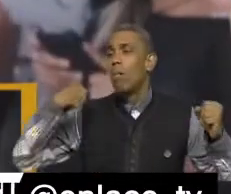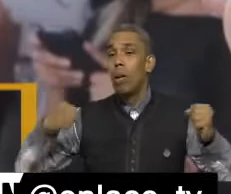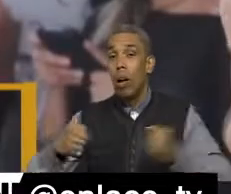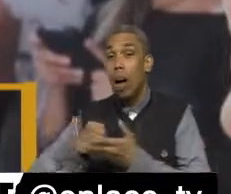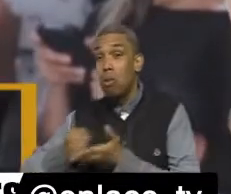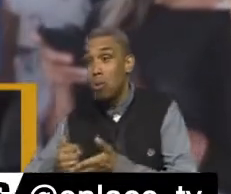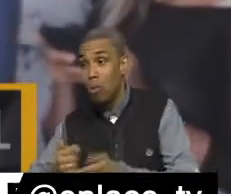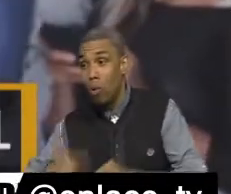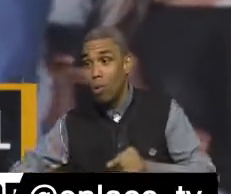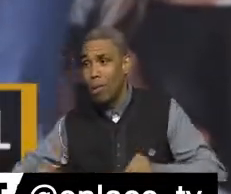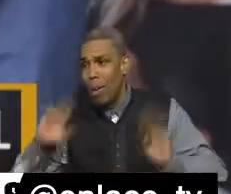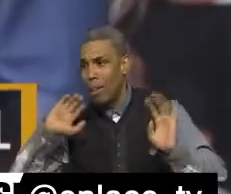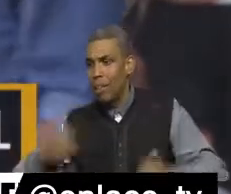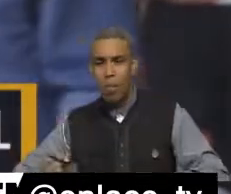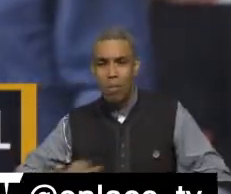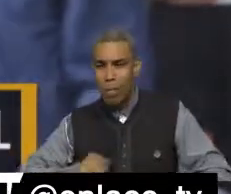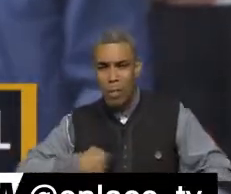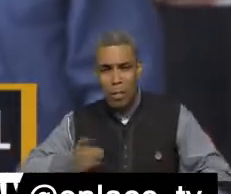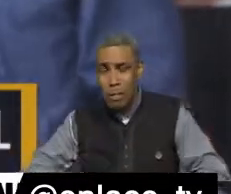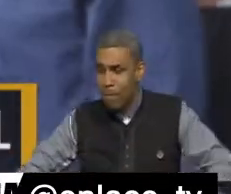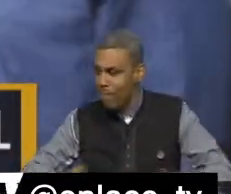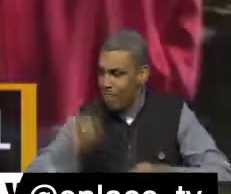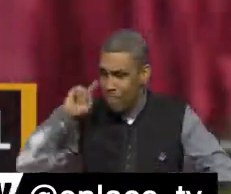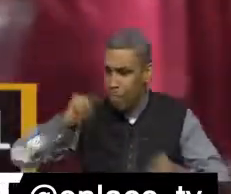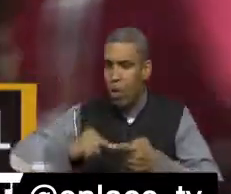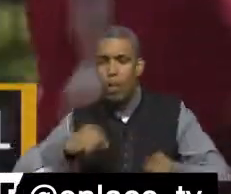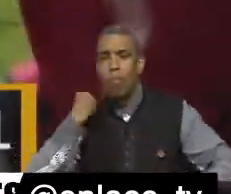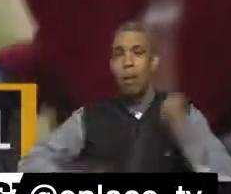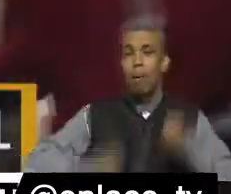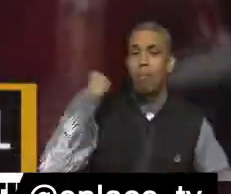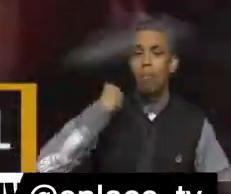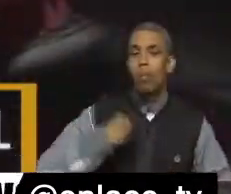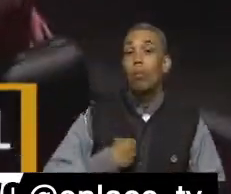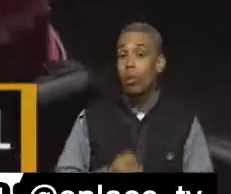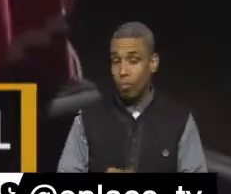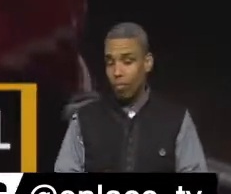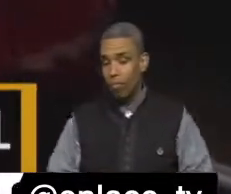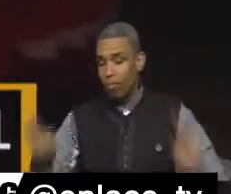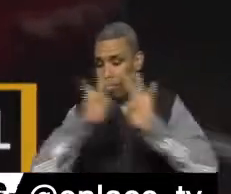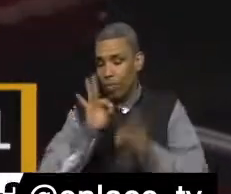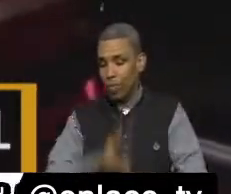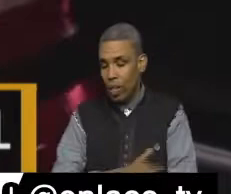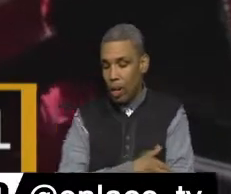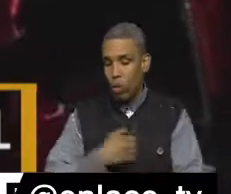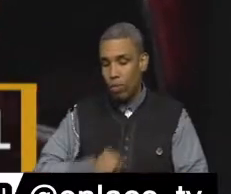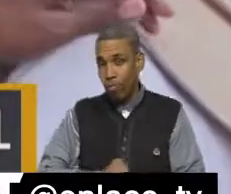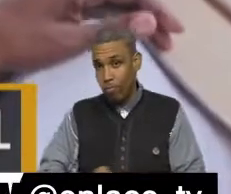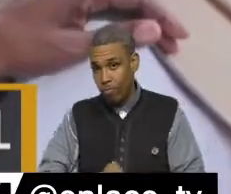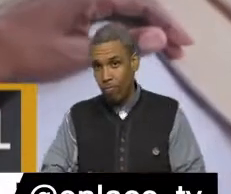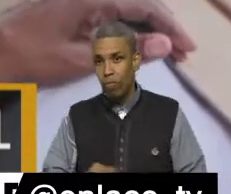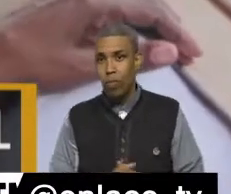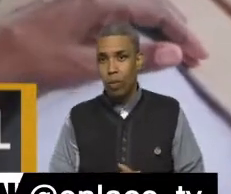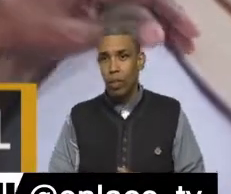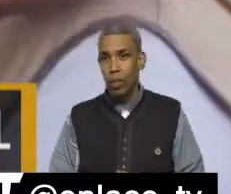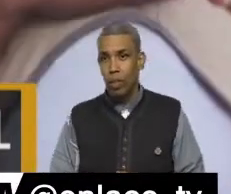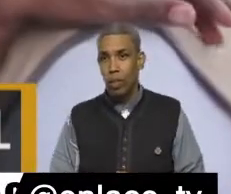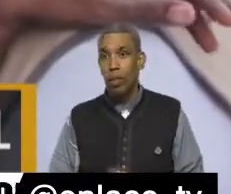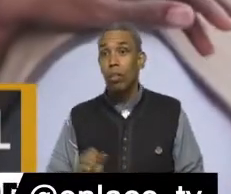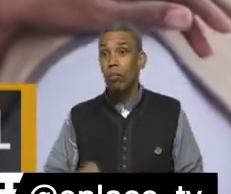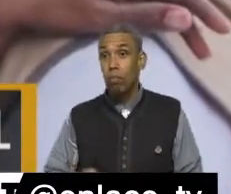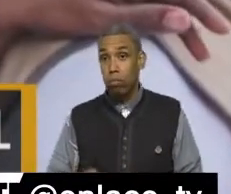y la verdad es muy bueno para uno prepararse. Porque me parece que eso es una experiencia que se debe